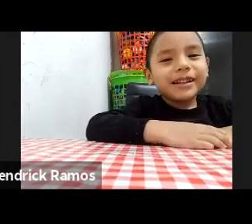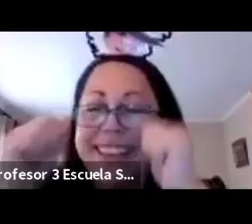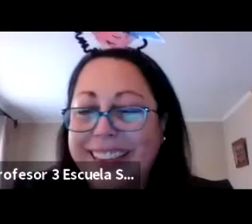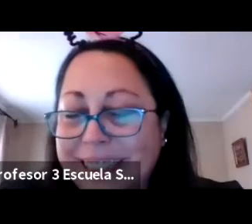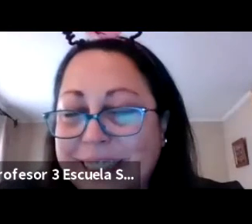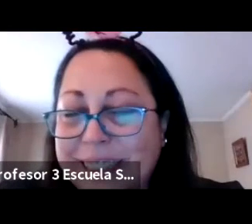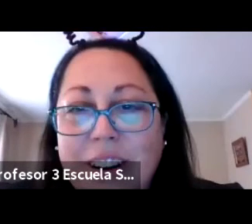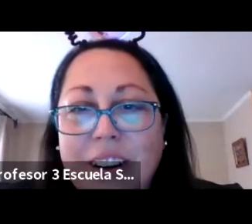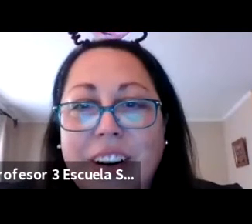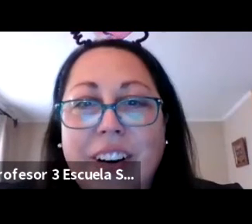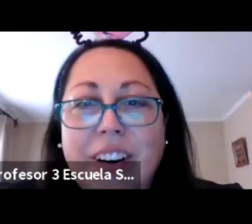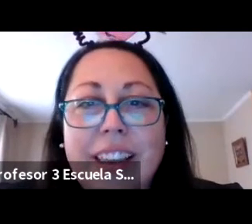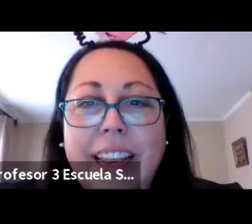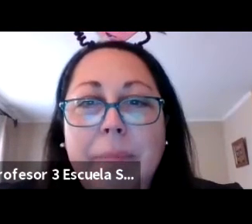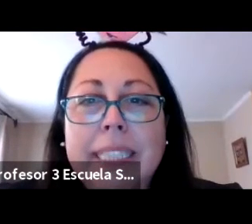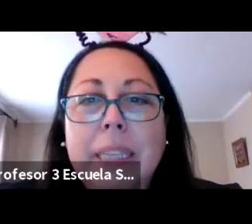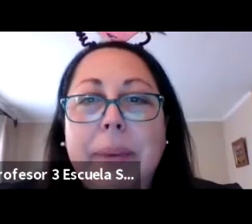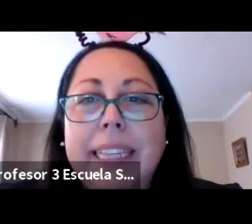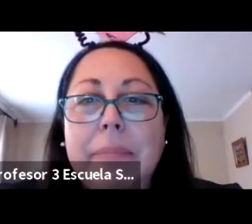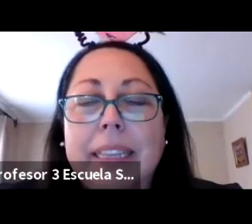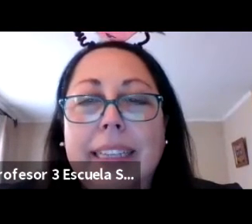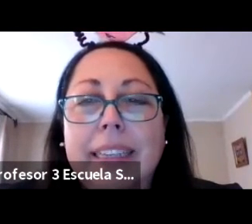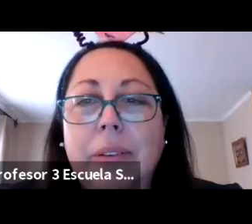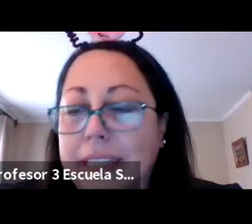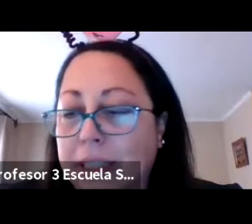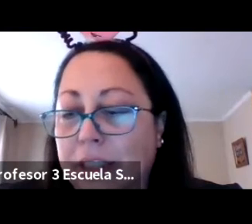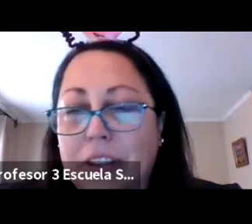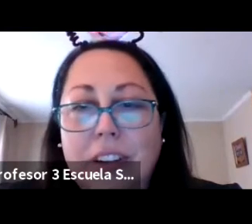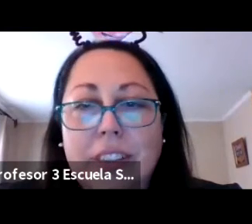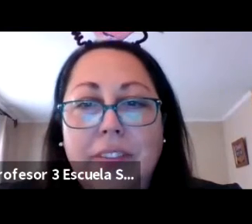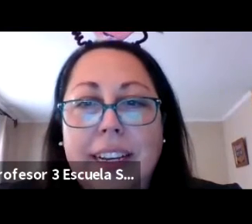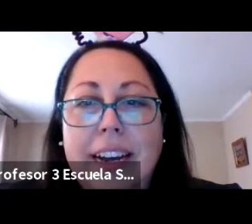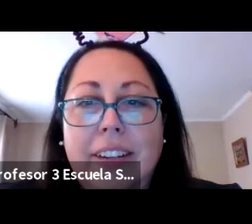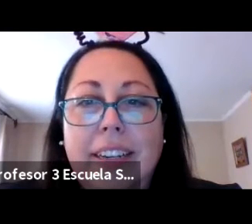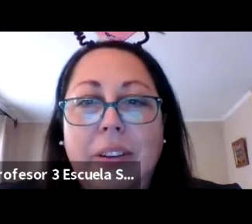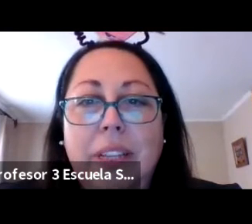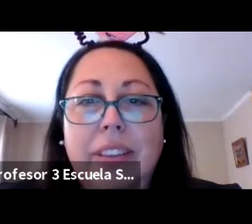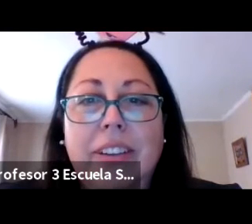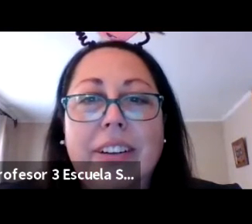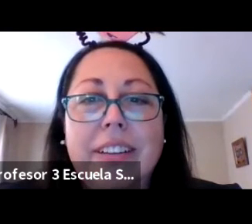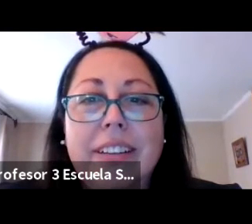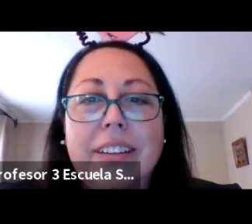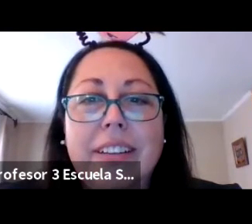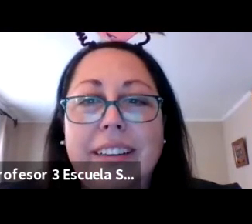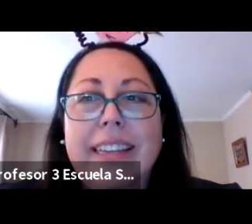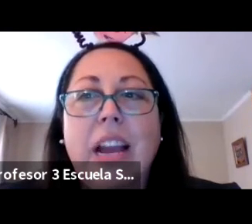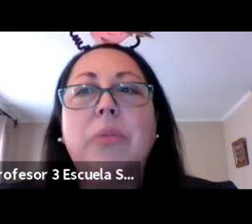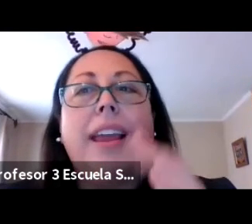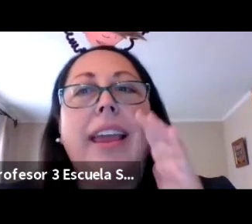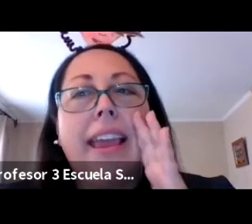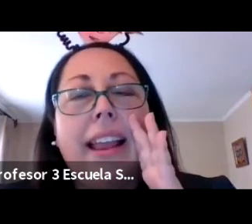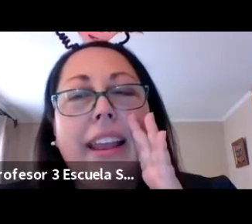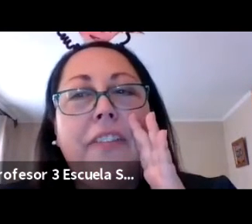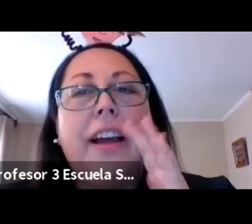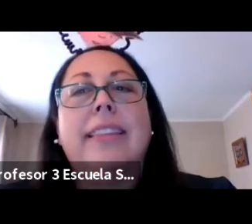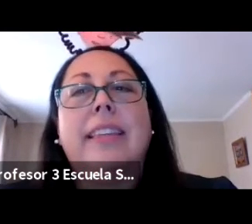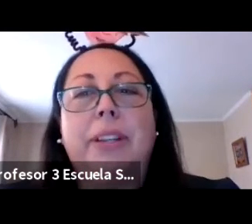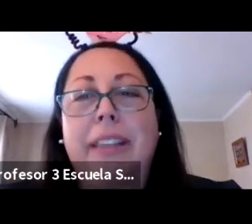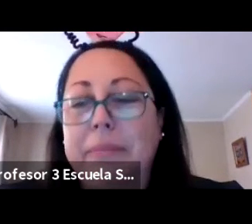Bien. Erizo. El príncipe también tenía un erizo, ¿se fijaron en el cuento? Tenía